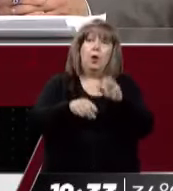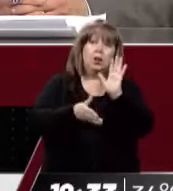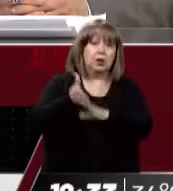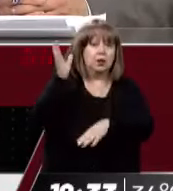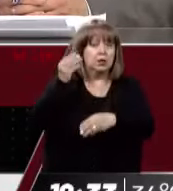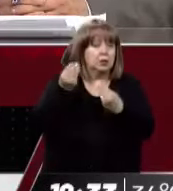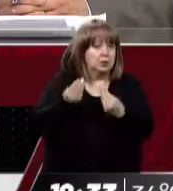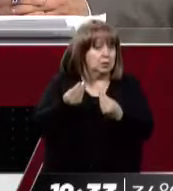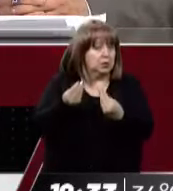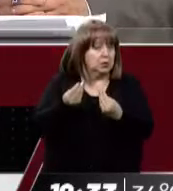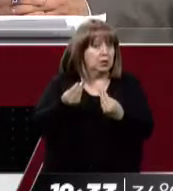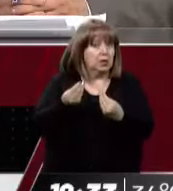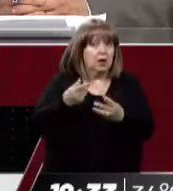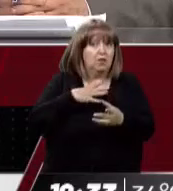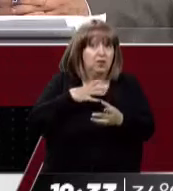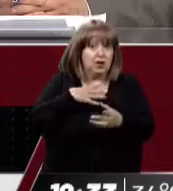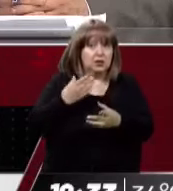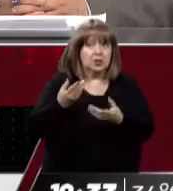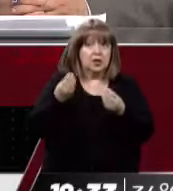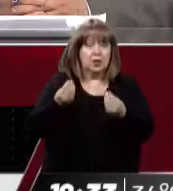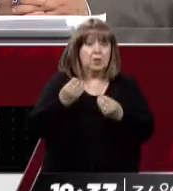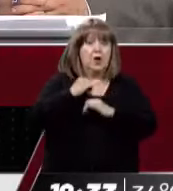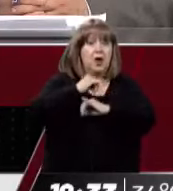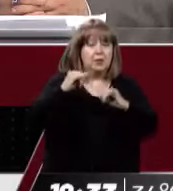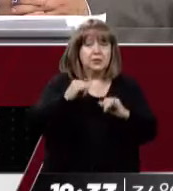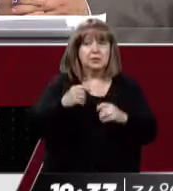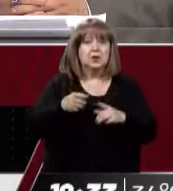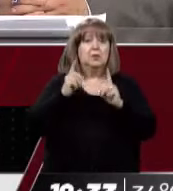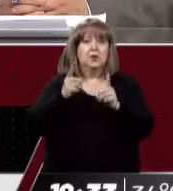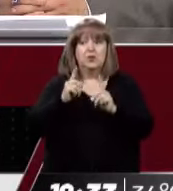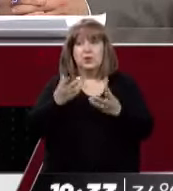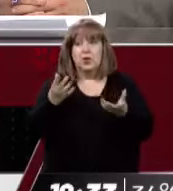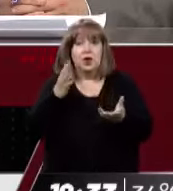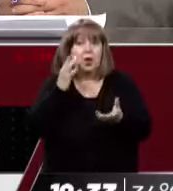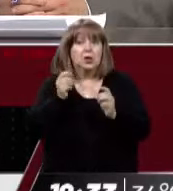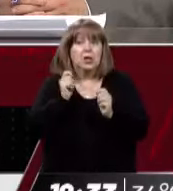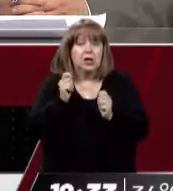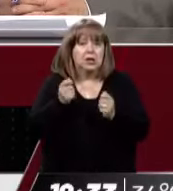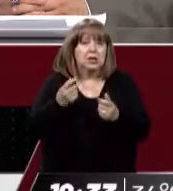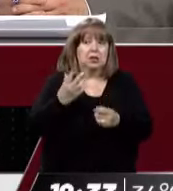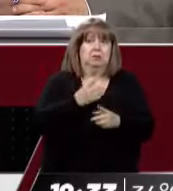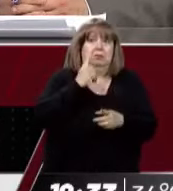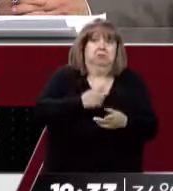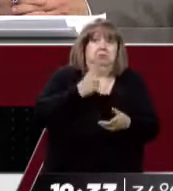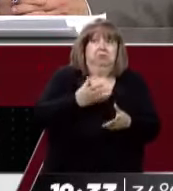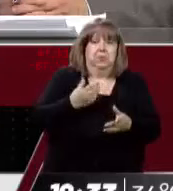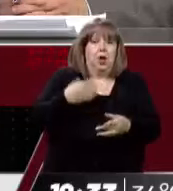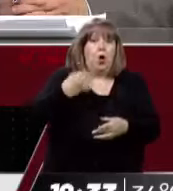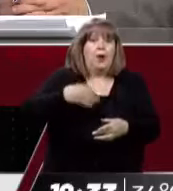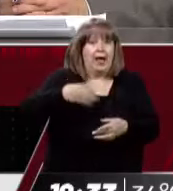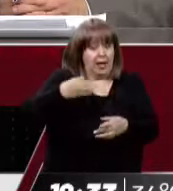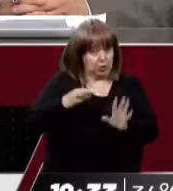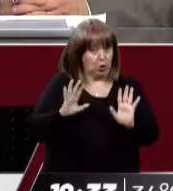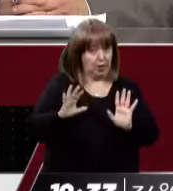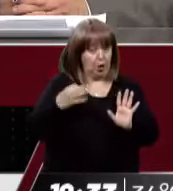la jornada de la tarde no Se tomaron en cuenta por parte de quienes realizaban esta actividad actividad física obligatoria